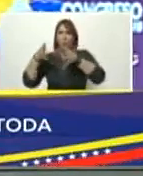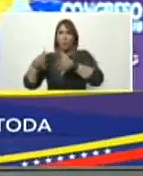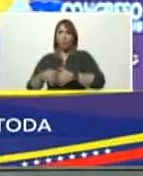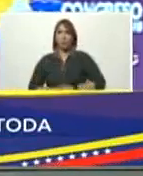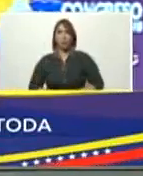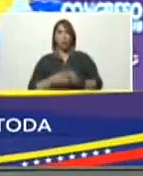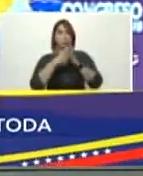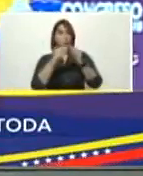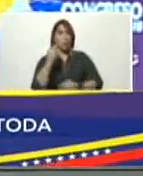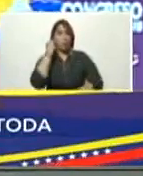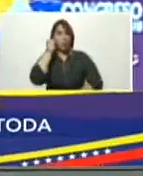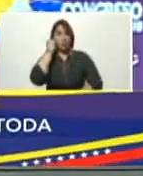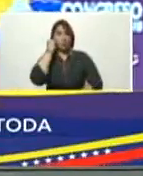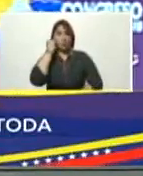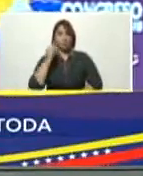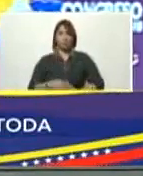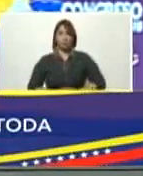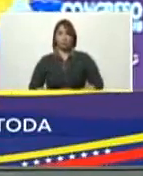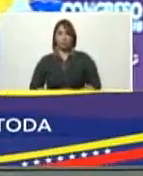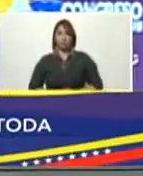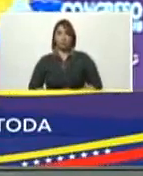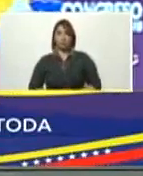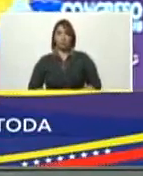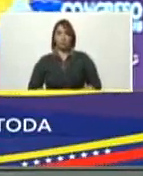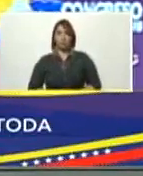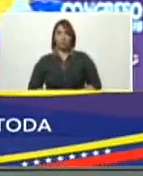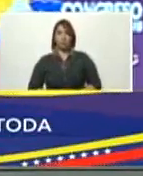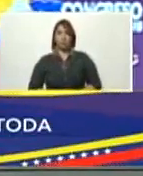Todas las mujeres tienen